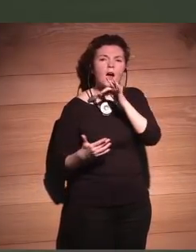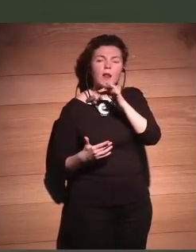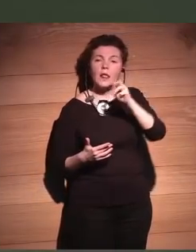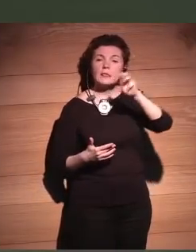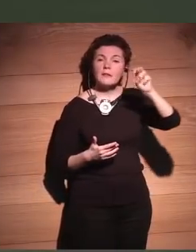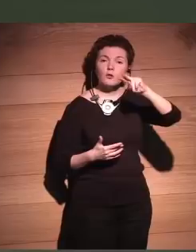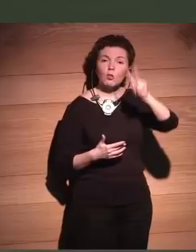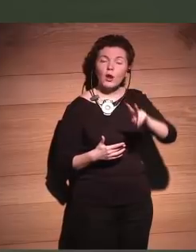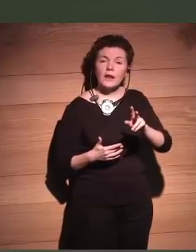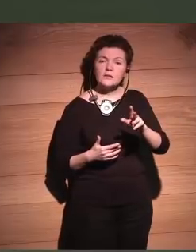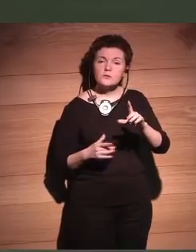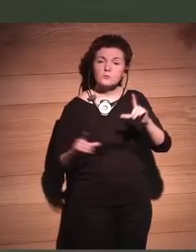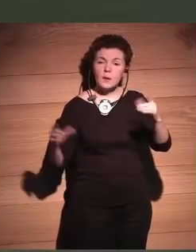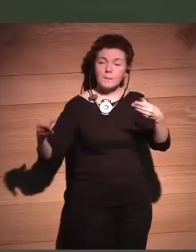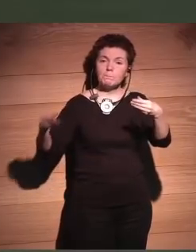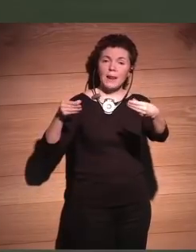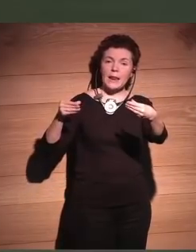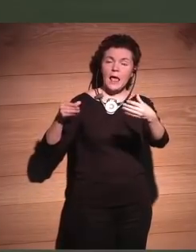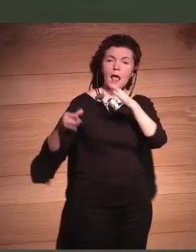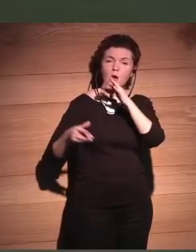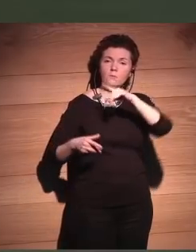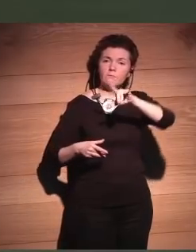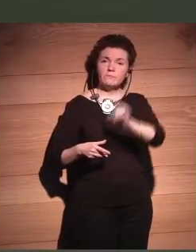cuestan $300, una de pantalla plana.